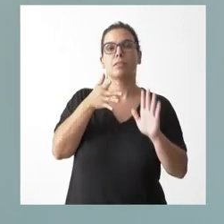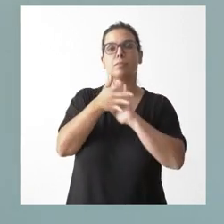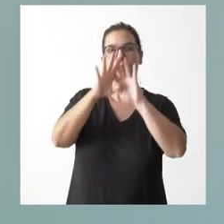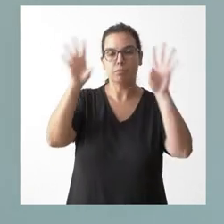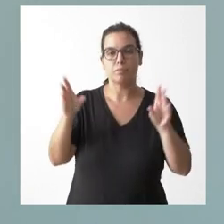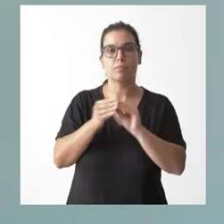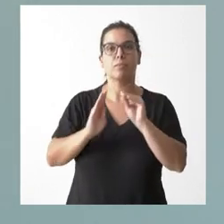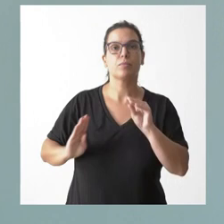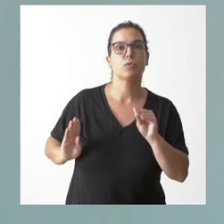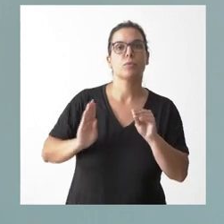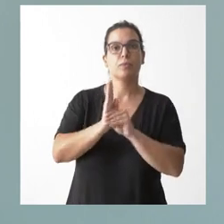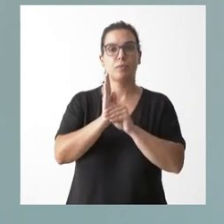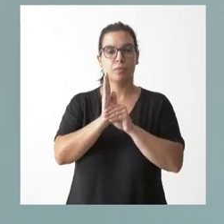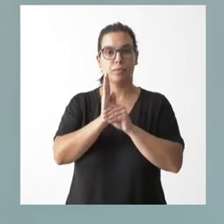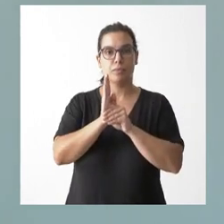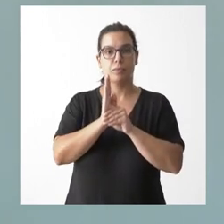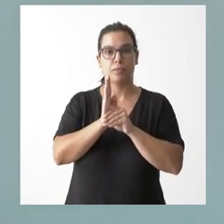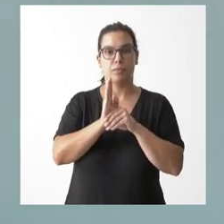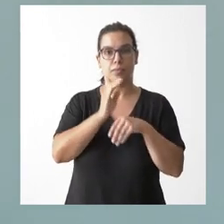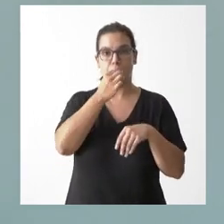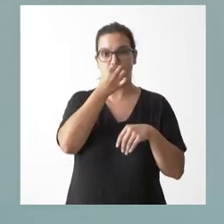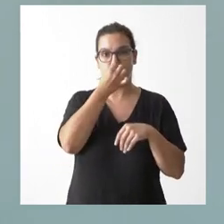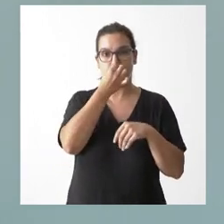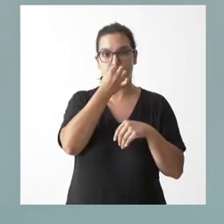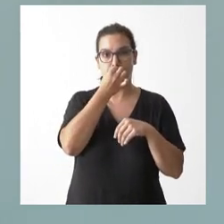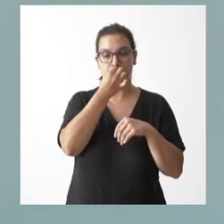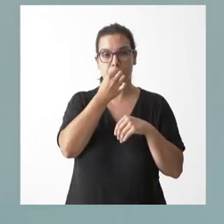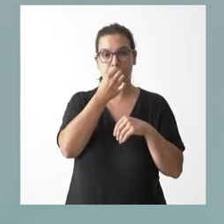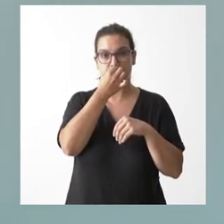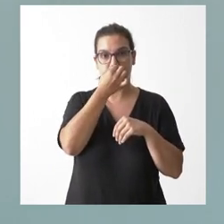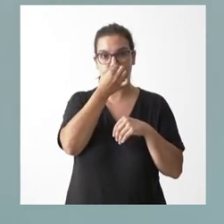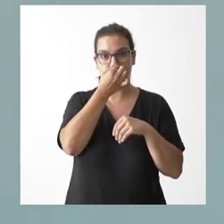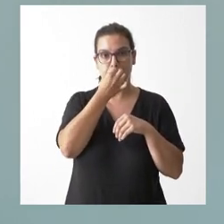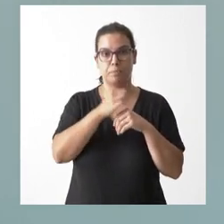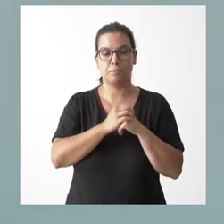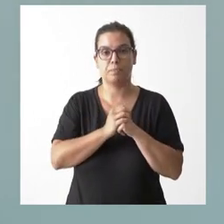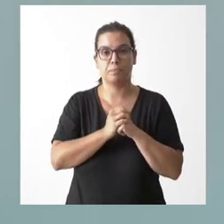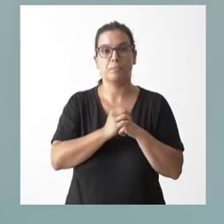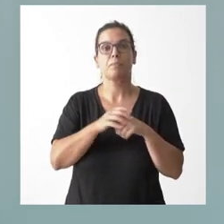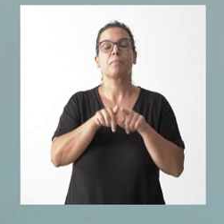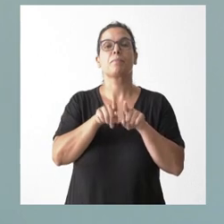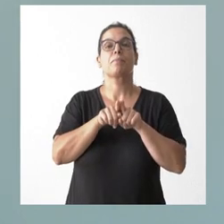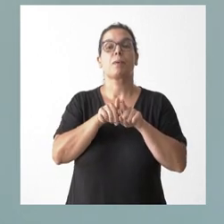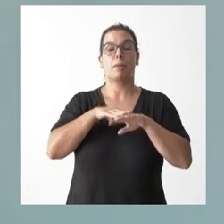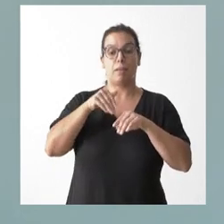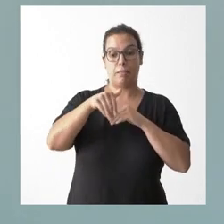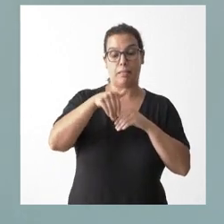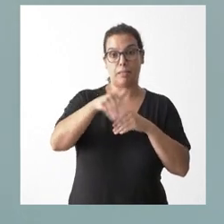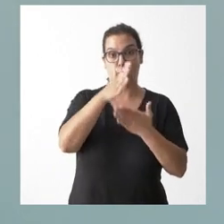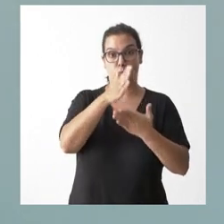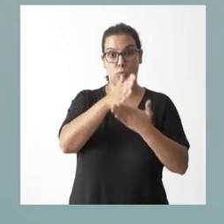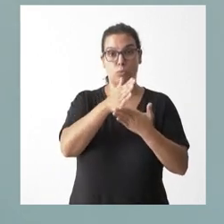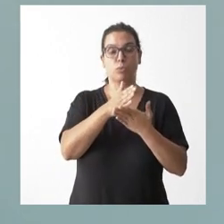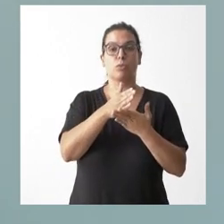a centros públicos y privados de Castilla y León para el desarrollo este próximo curso inmediato, a partir del